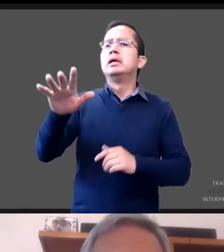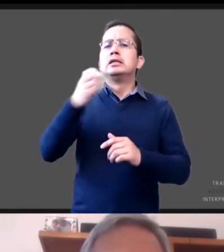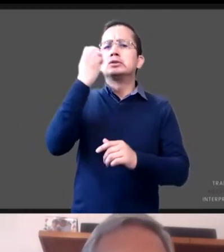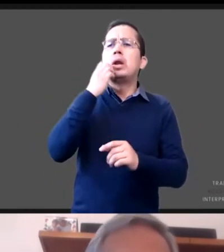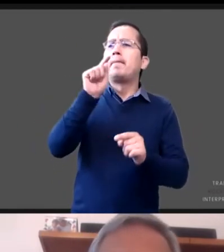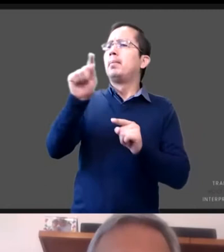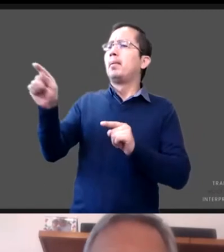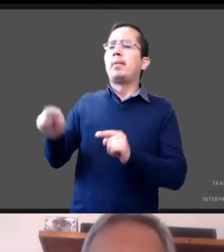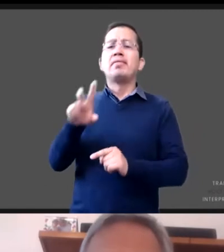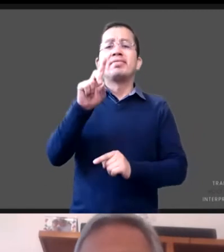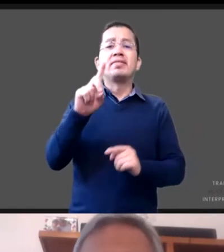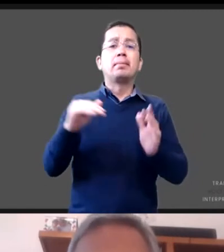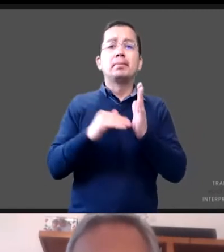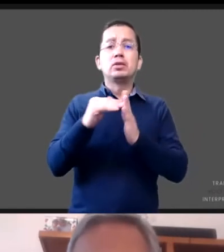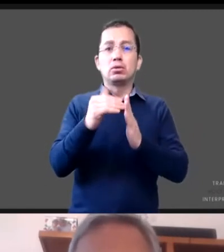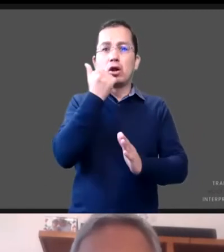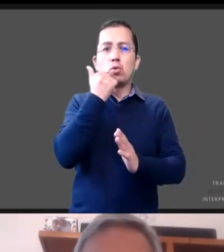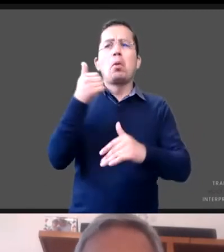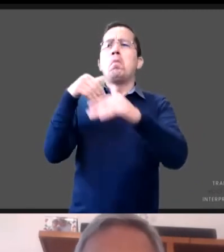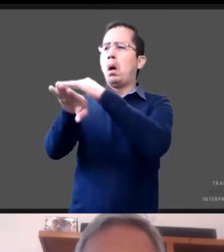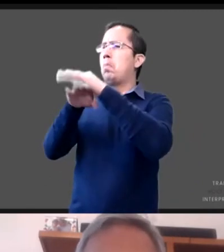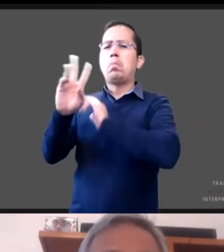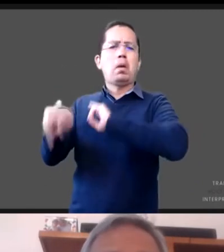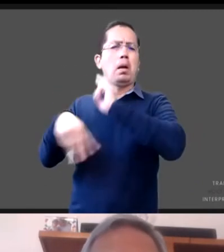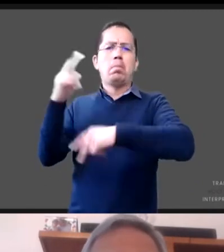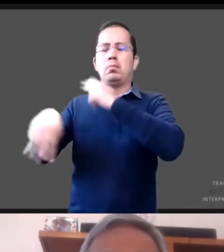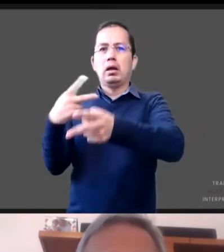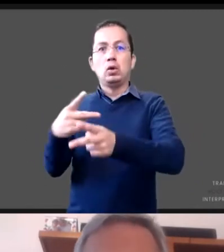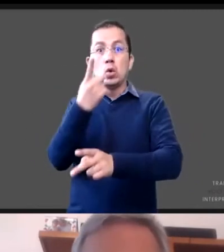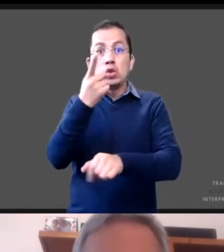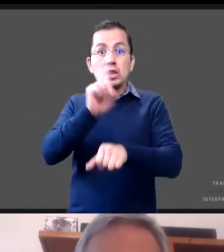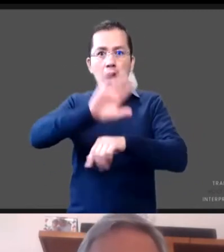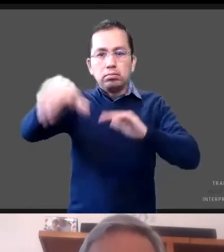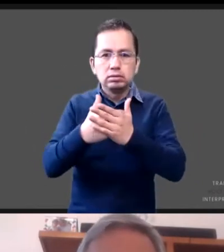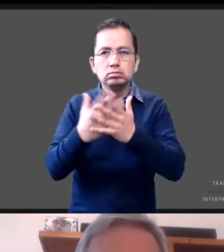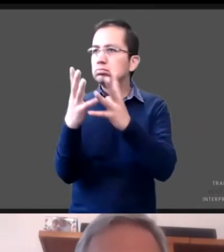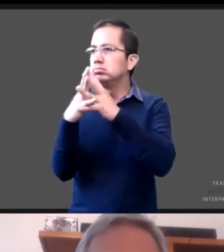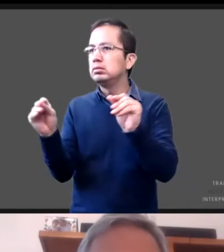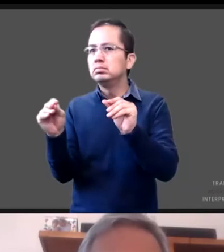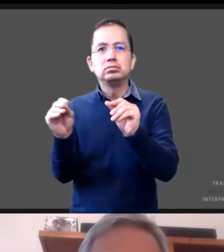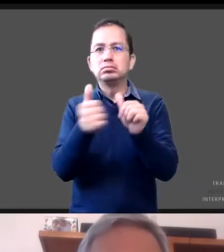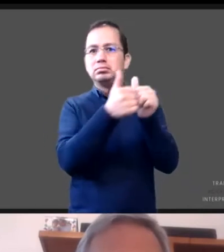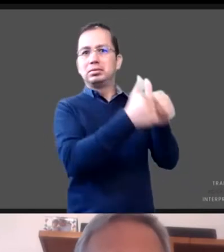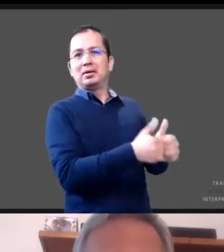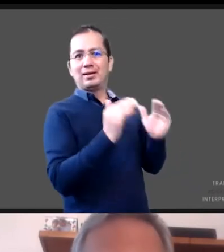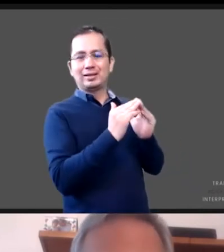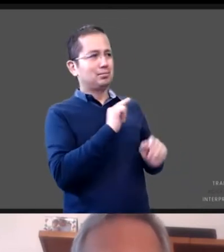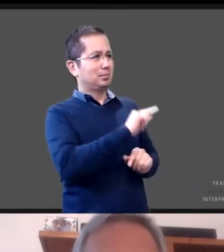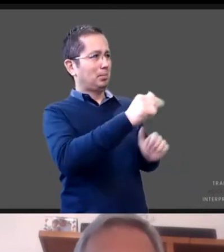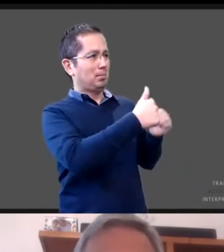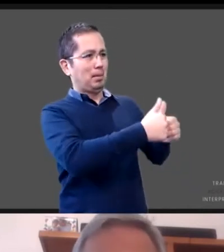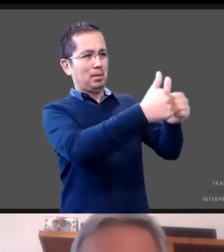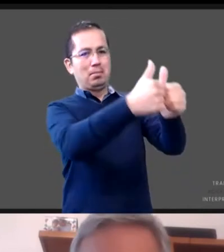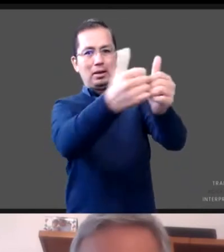casas, ¿no? No podían, como muchas personas adultas, seguir yendo a sus lugares de trabajo. Todas las escuelas del país